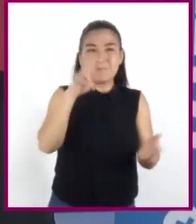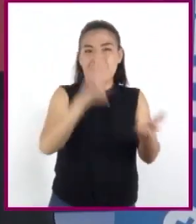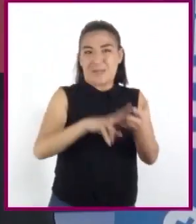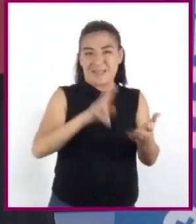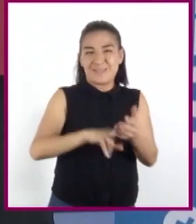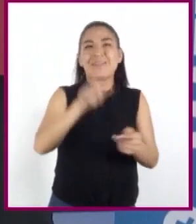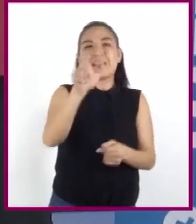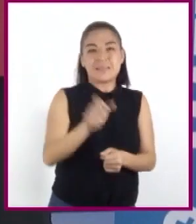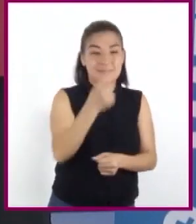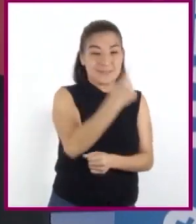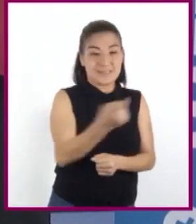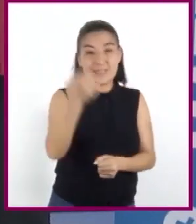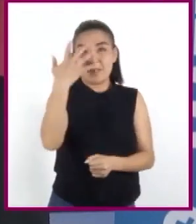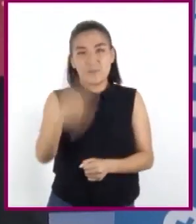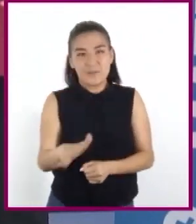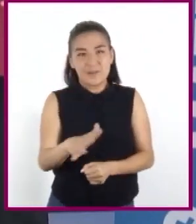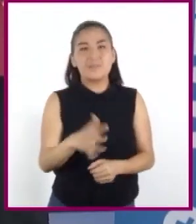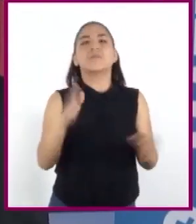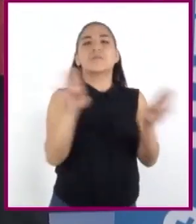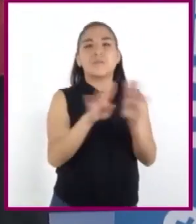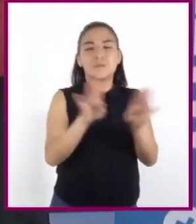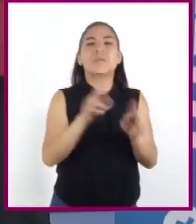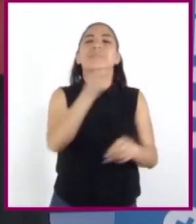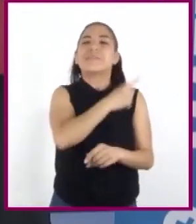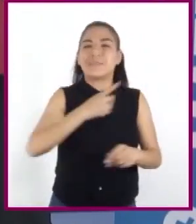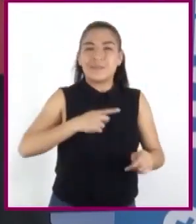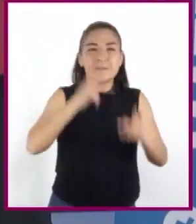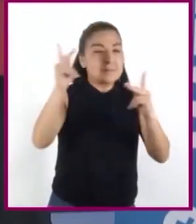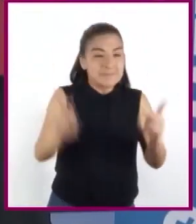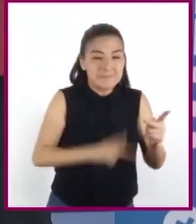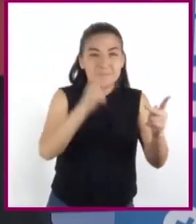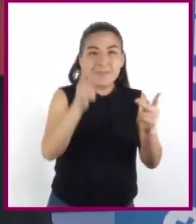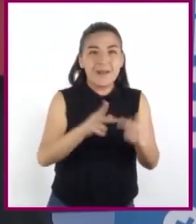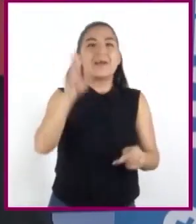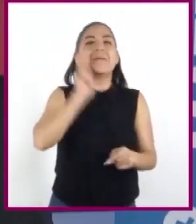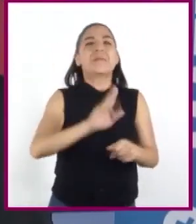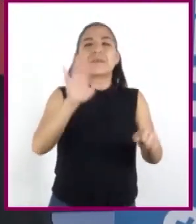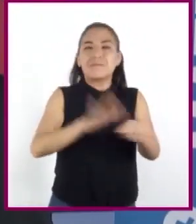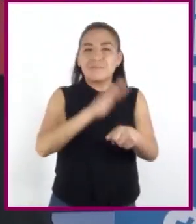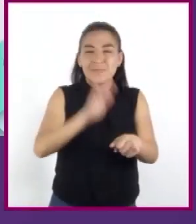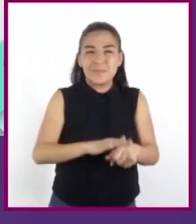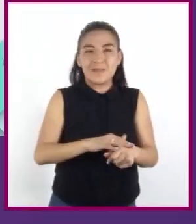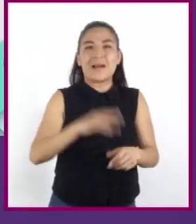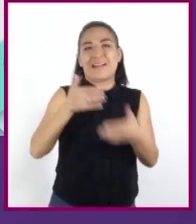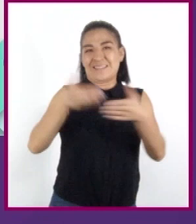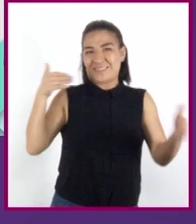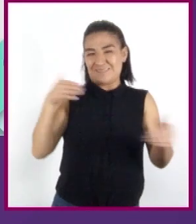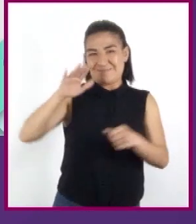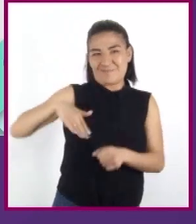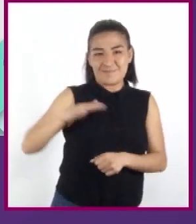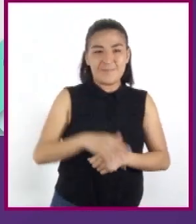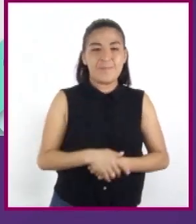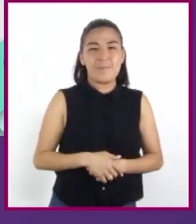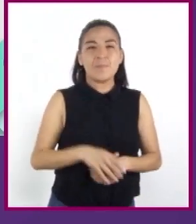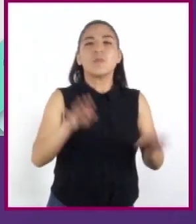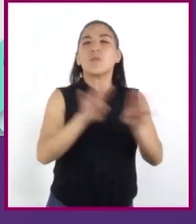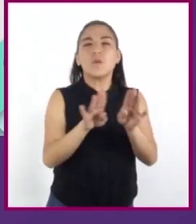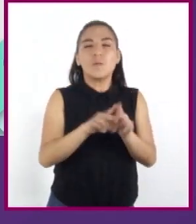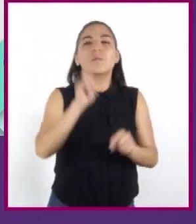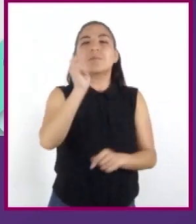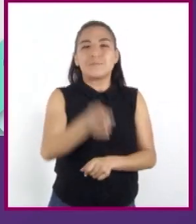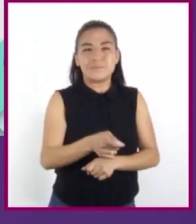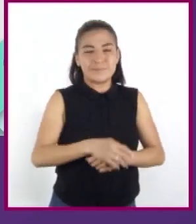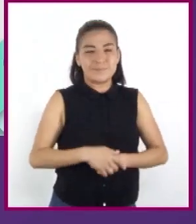es 110, nos queda hacer la comprobación con las expresiones que teníamos al principio. Lo que procederemos a hacer